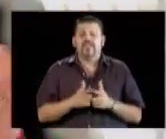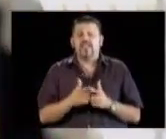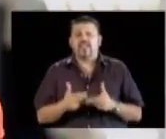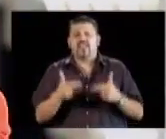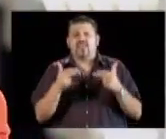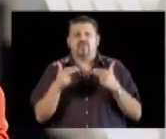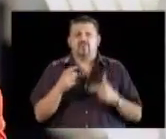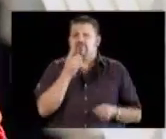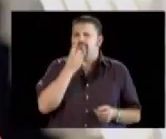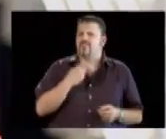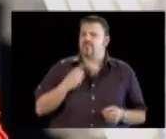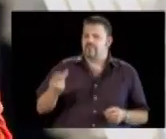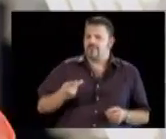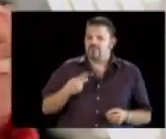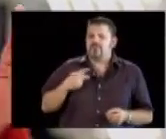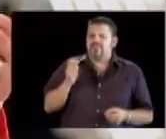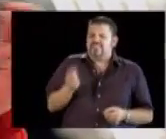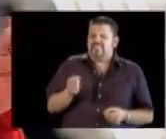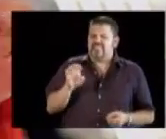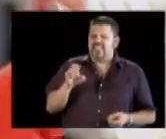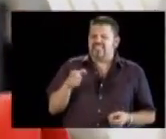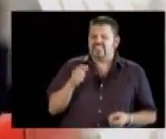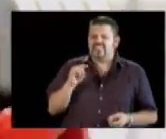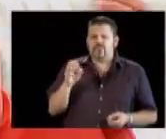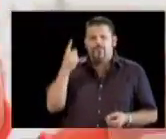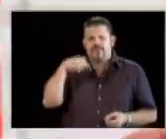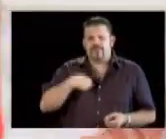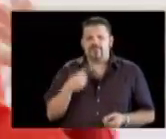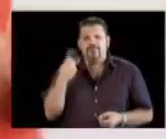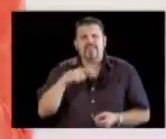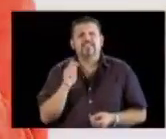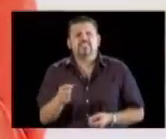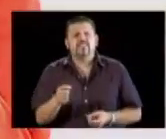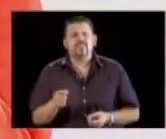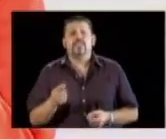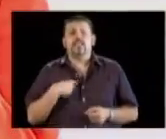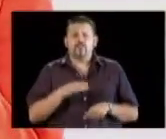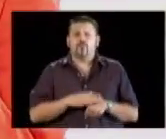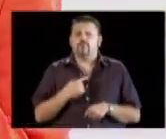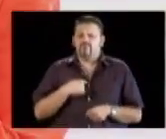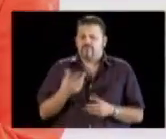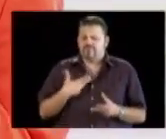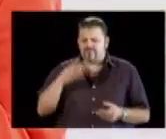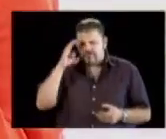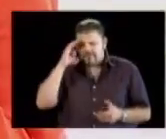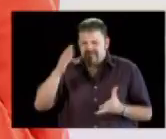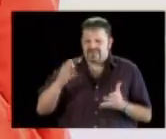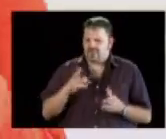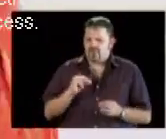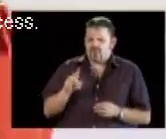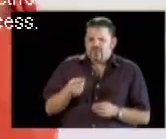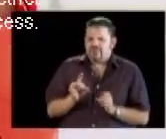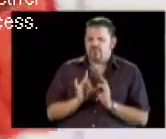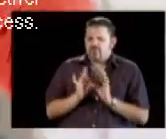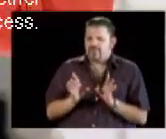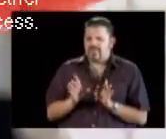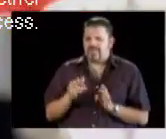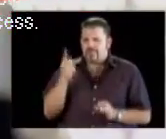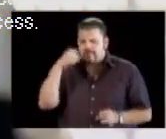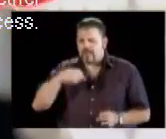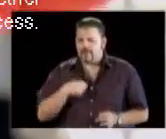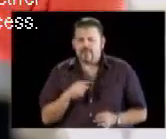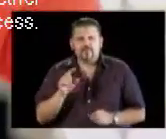qué era el éxito para mí. No hay fórmulas mágicas, pero para mí es algo que no es muy complicado. Para mí es